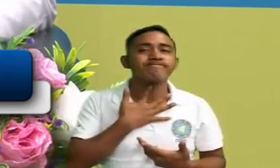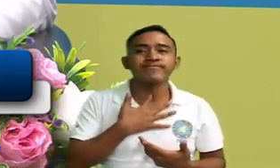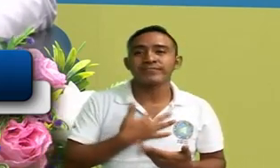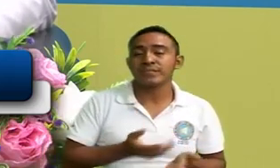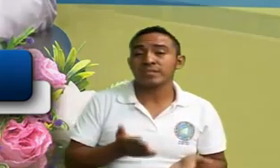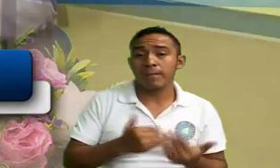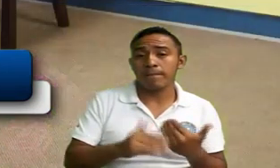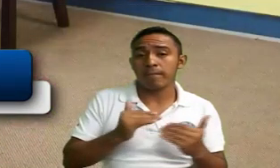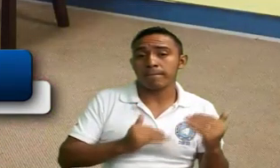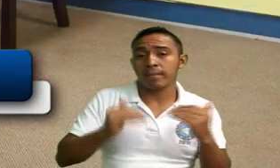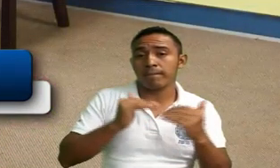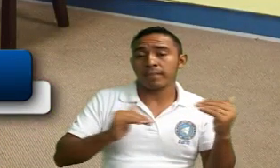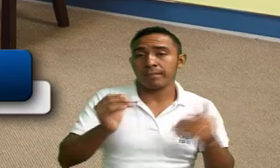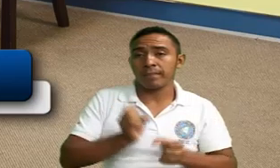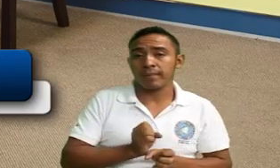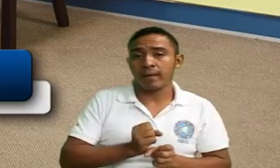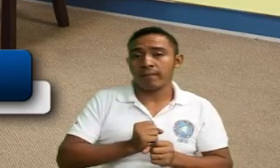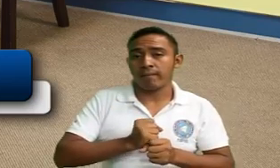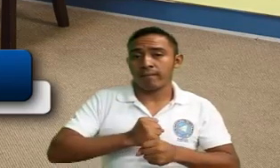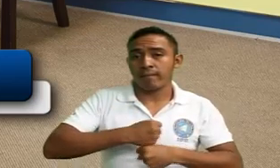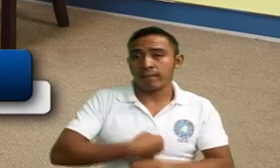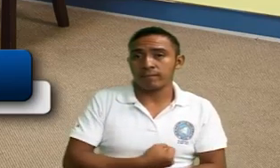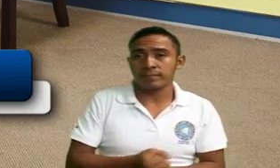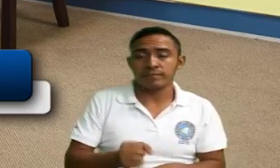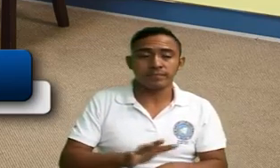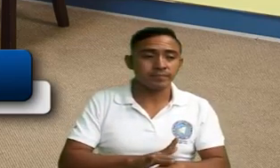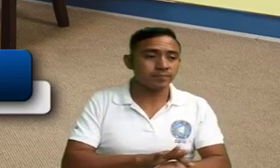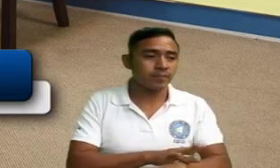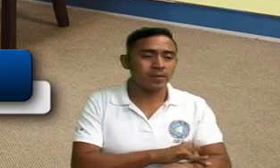hambre y sienta diferentes